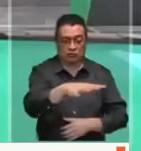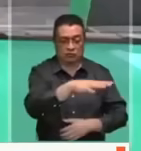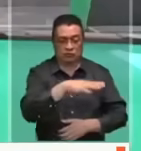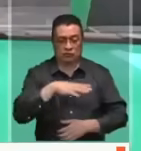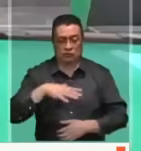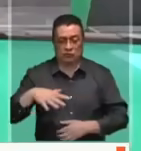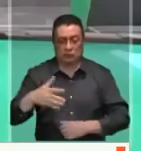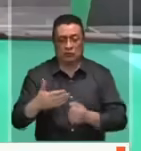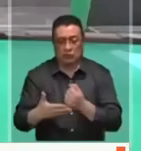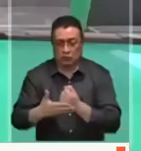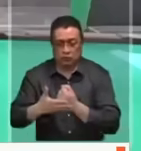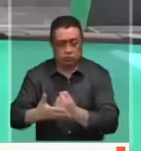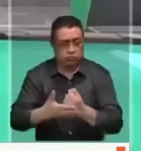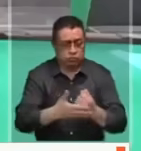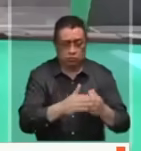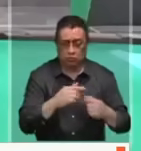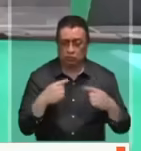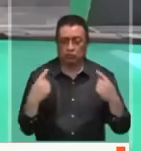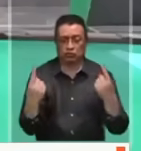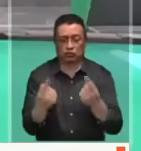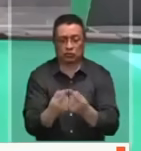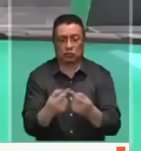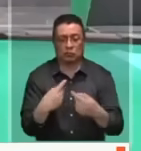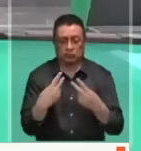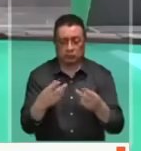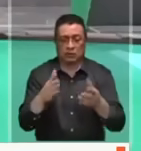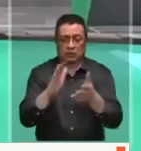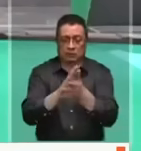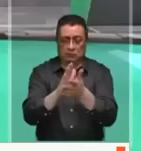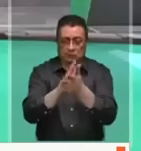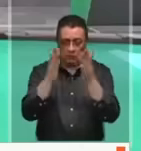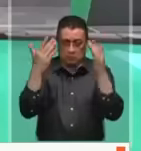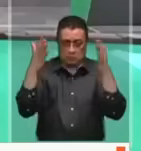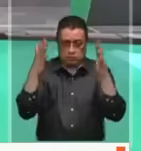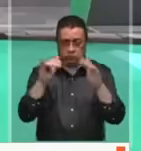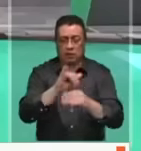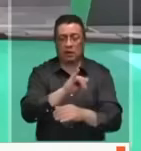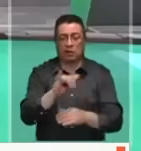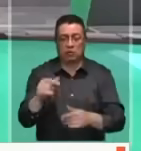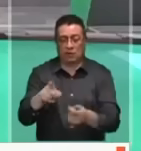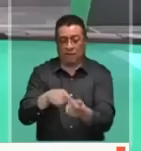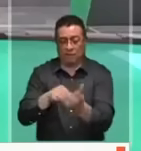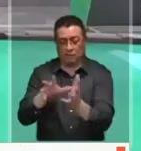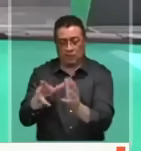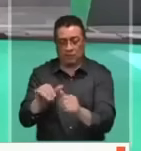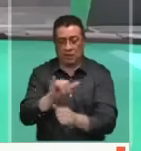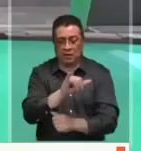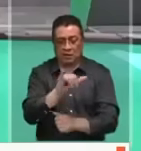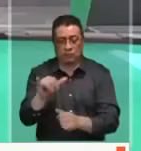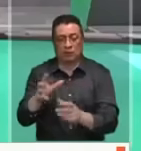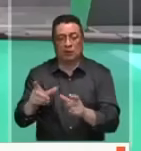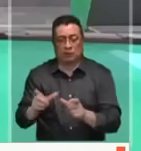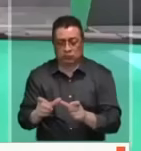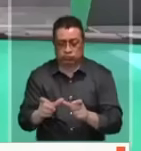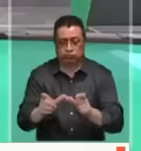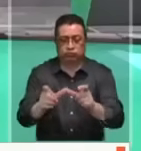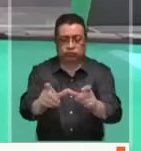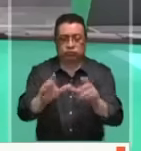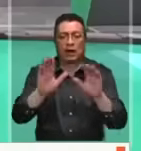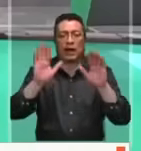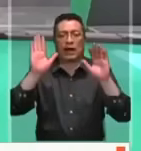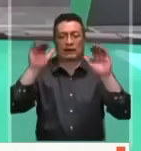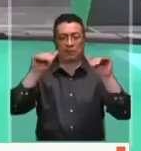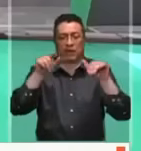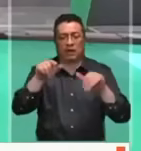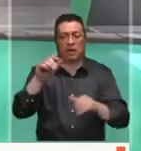como colaboradores, daremos un aplauso y luego la familia en forma privada podrá despedir a Sebastián